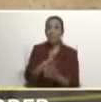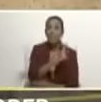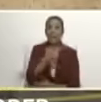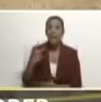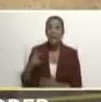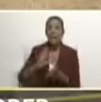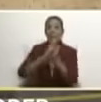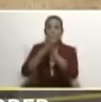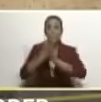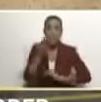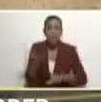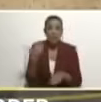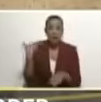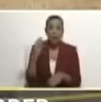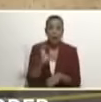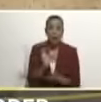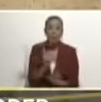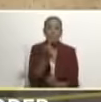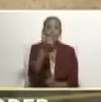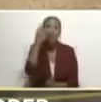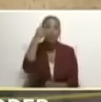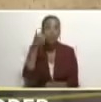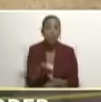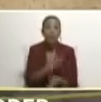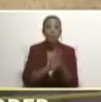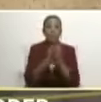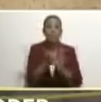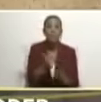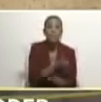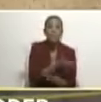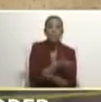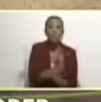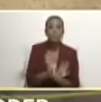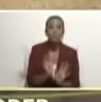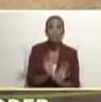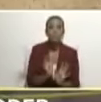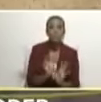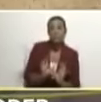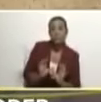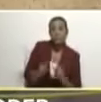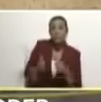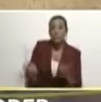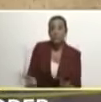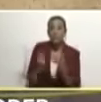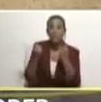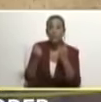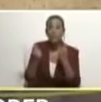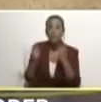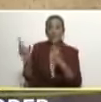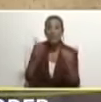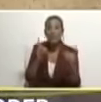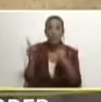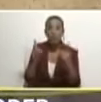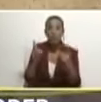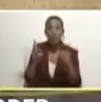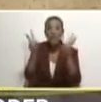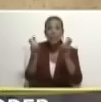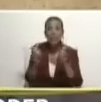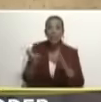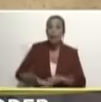apenas termina y la necesidad de impulsar cada vez debates más intensos